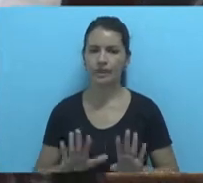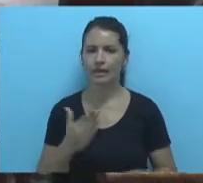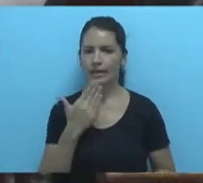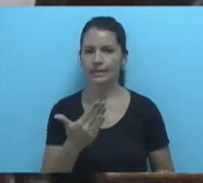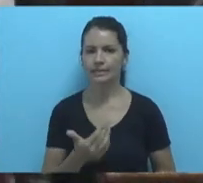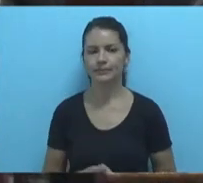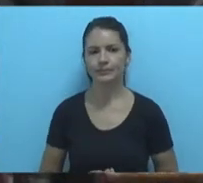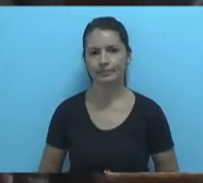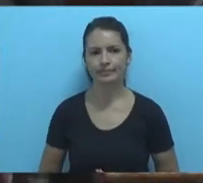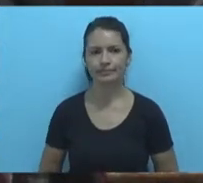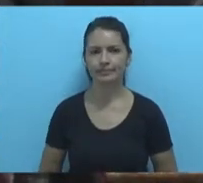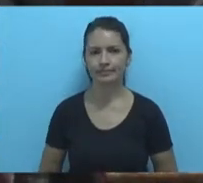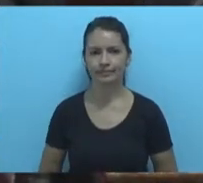presidente.